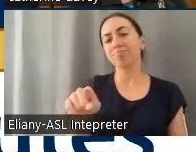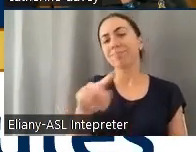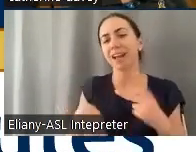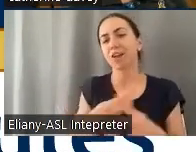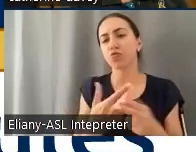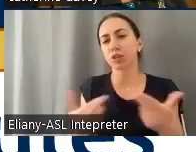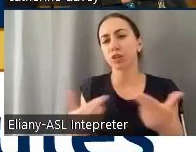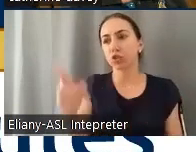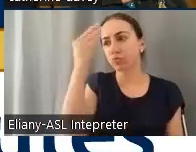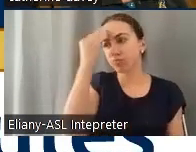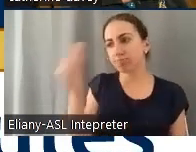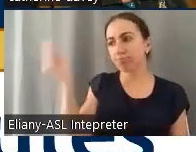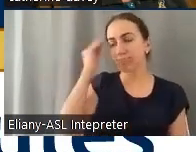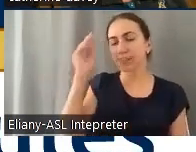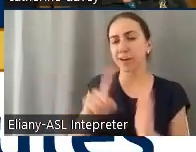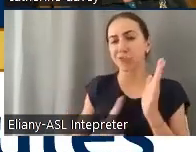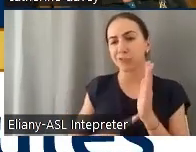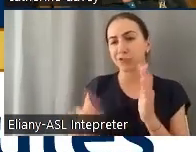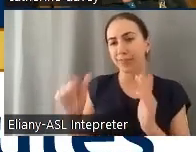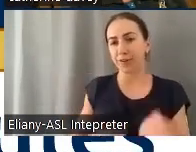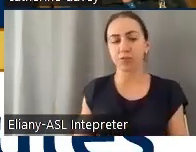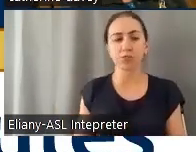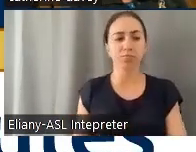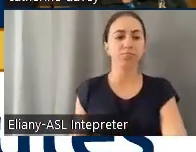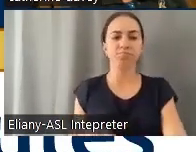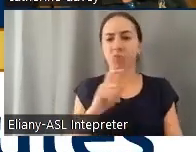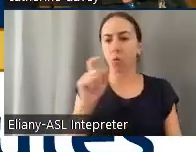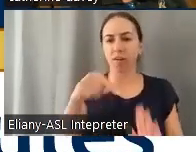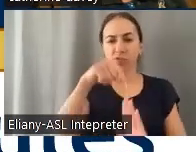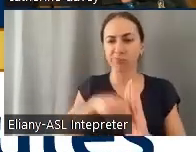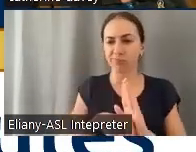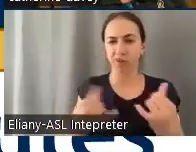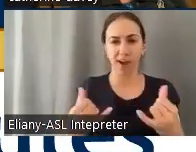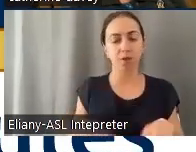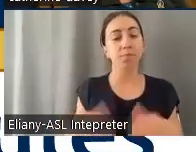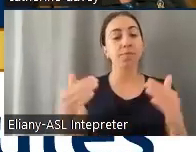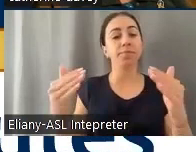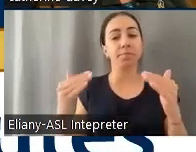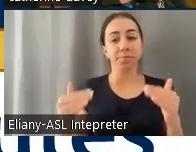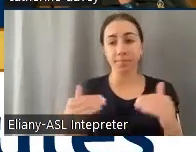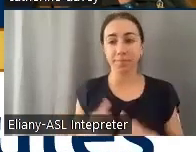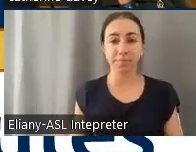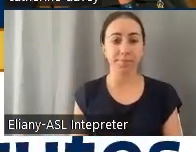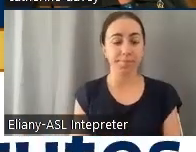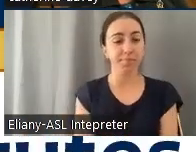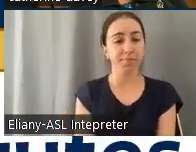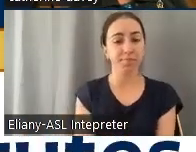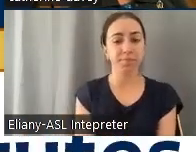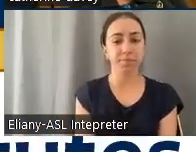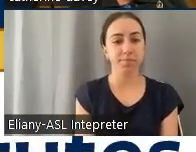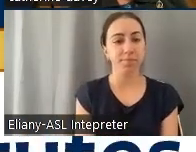un recurso. Ustedes lo pueden ver más luego. No necesitamos pasar mucho tiempo en esta